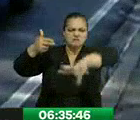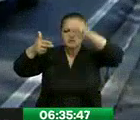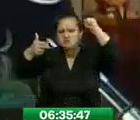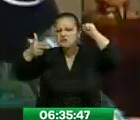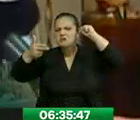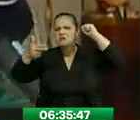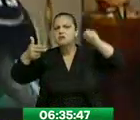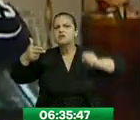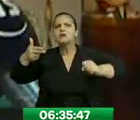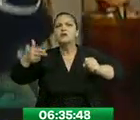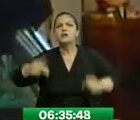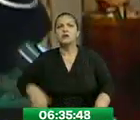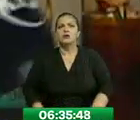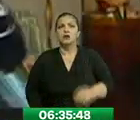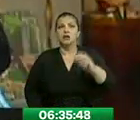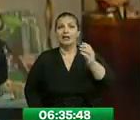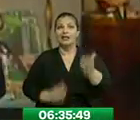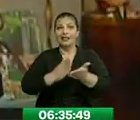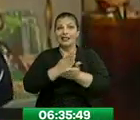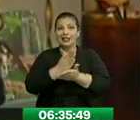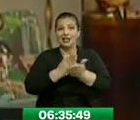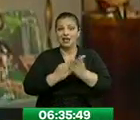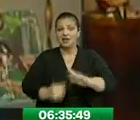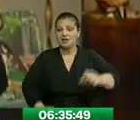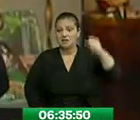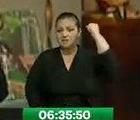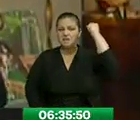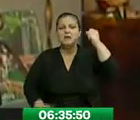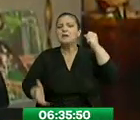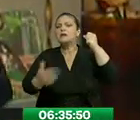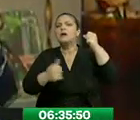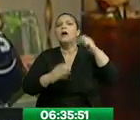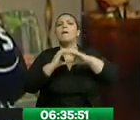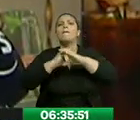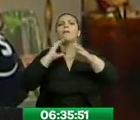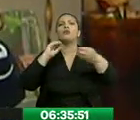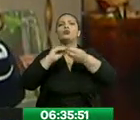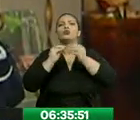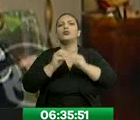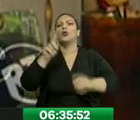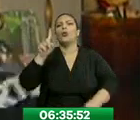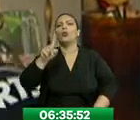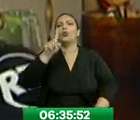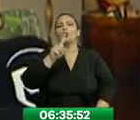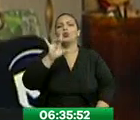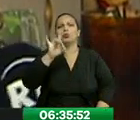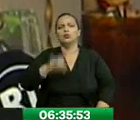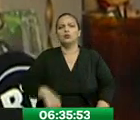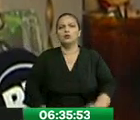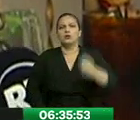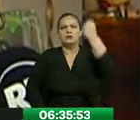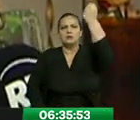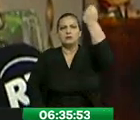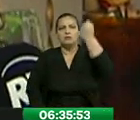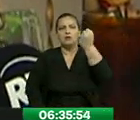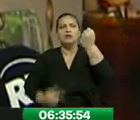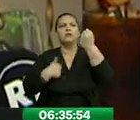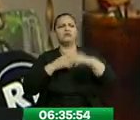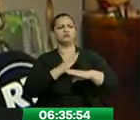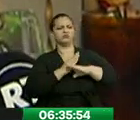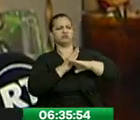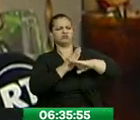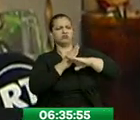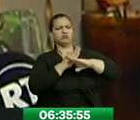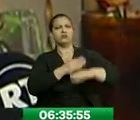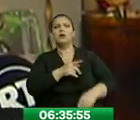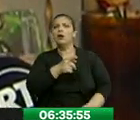a los usuarios que iban en el micro de la línea 118. Yo me resistí, en la cual... este individuo que